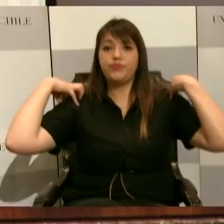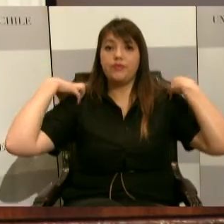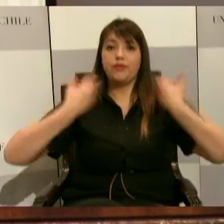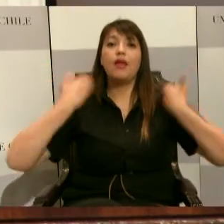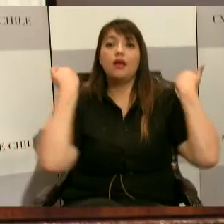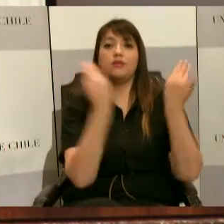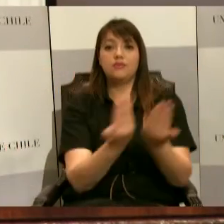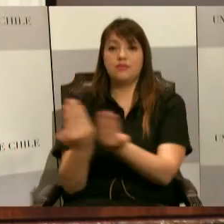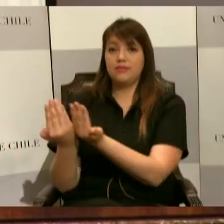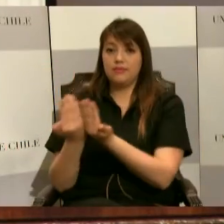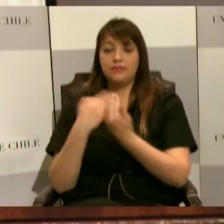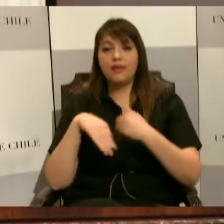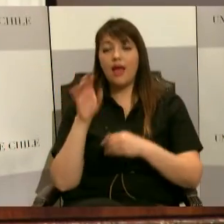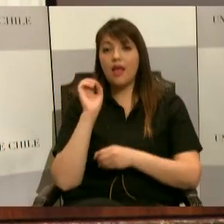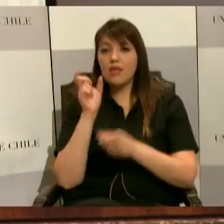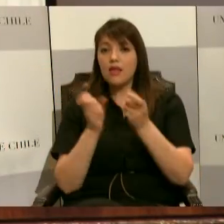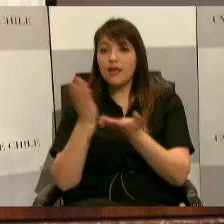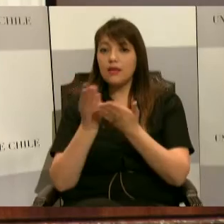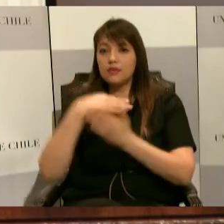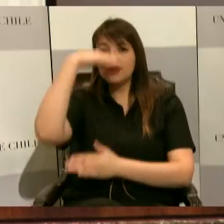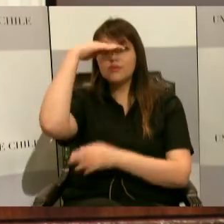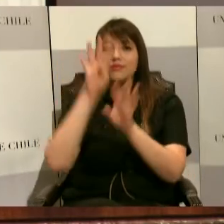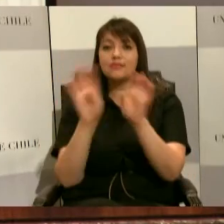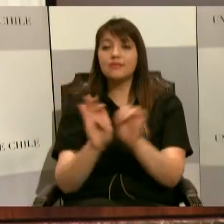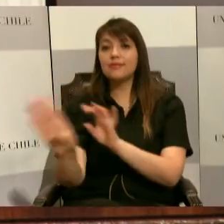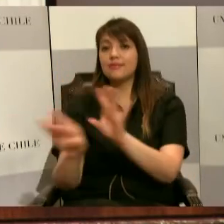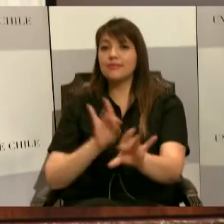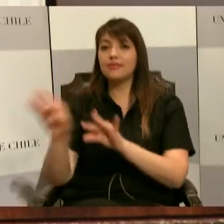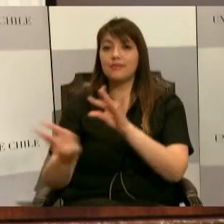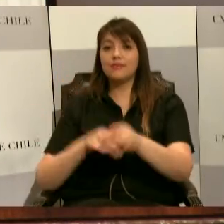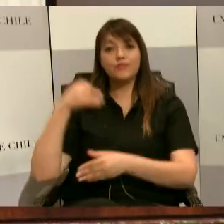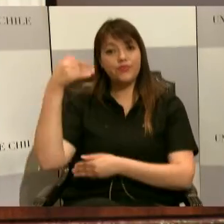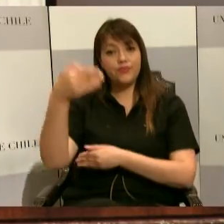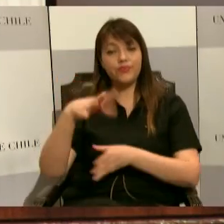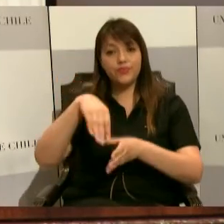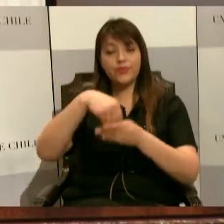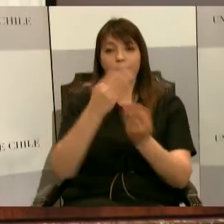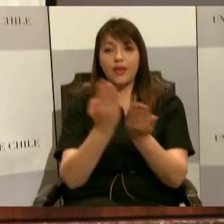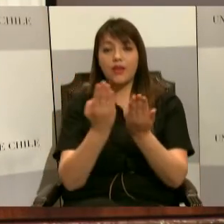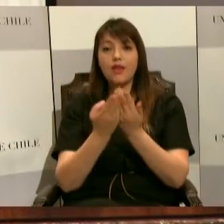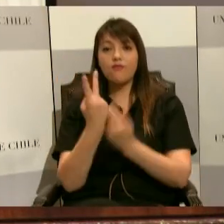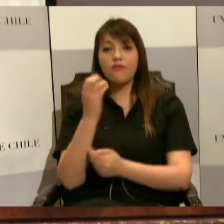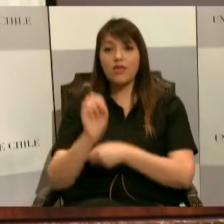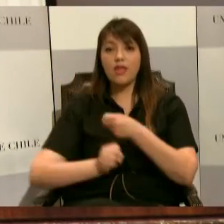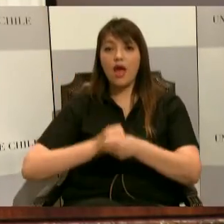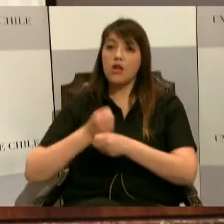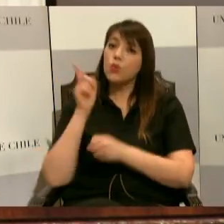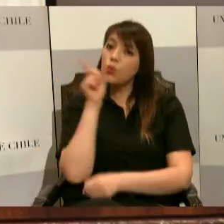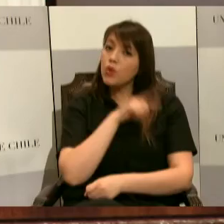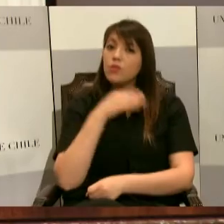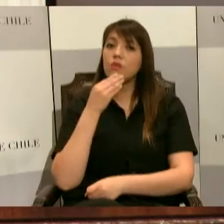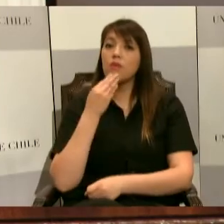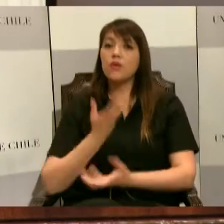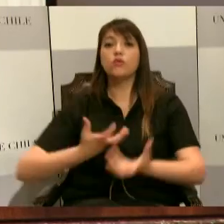a estudiantes y familias chilenas un sistema confiable de selección de postulantes a los estudios superiores. Durante los últimos 20 años, esta tarea ha recaído